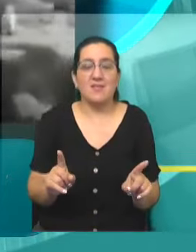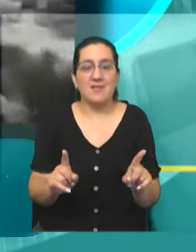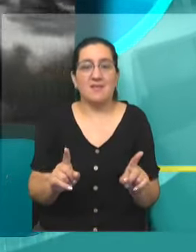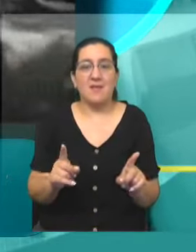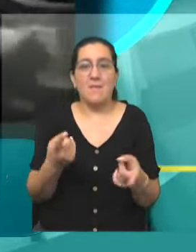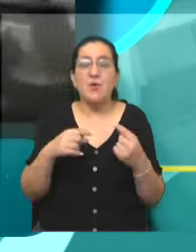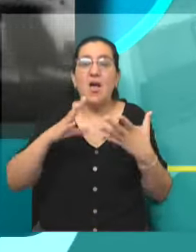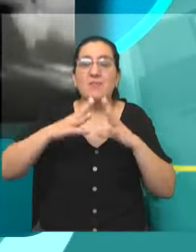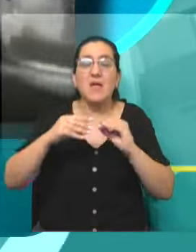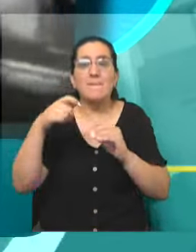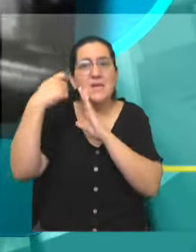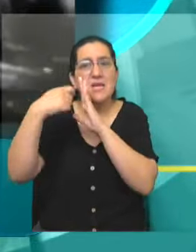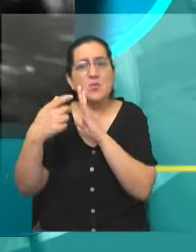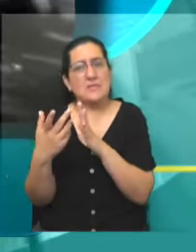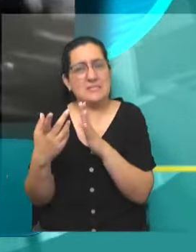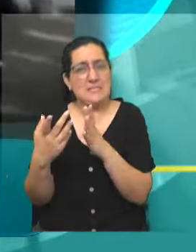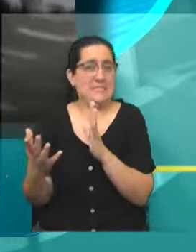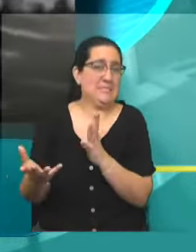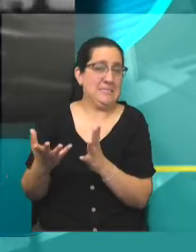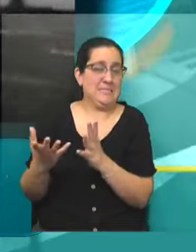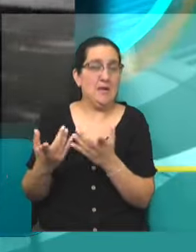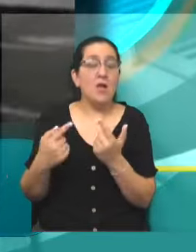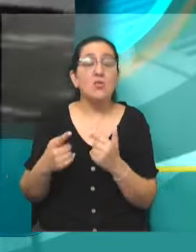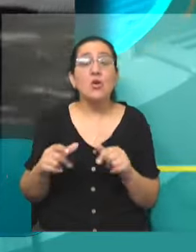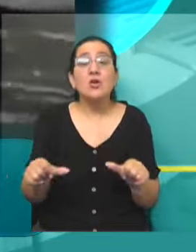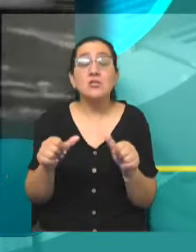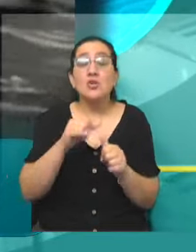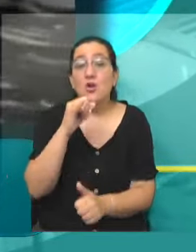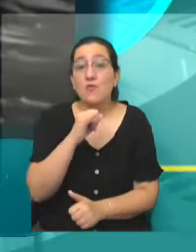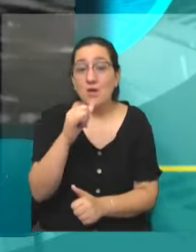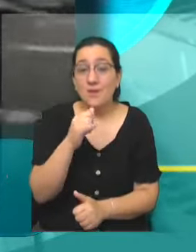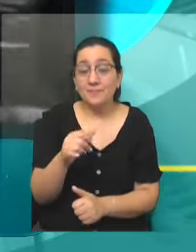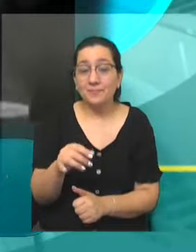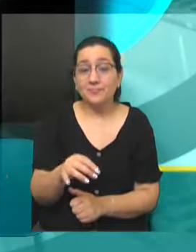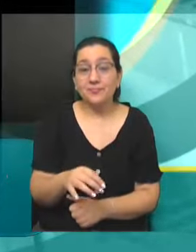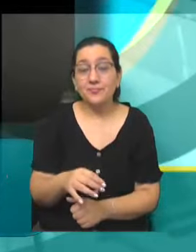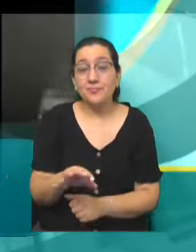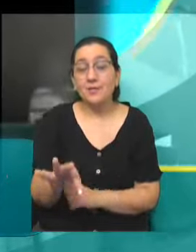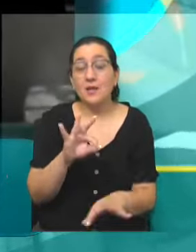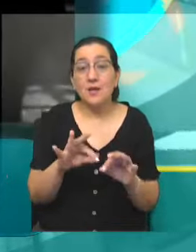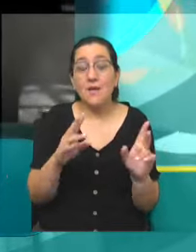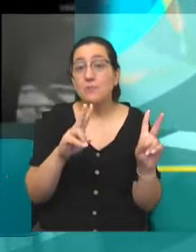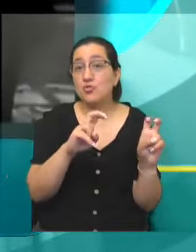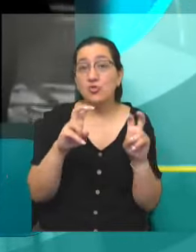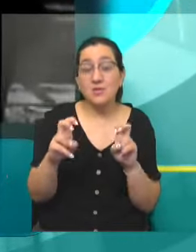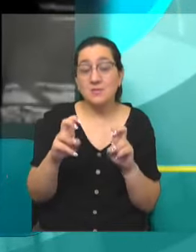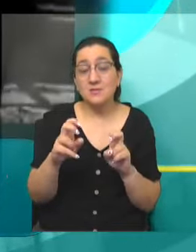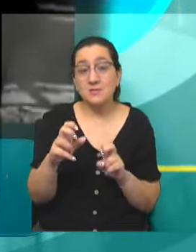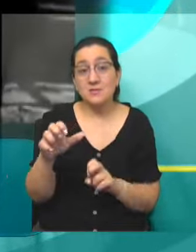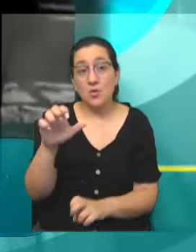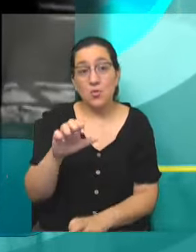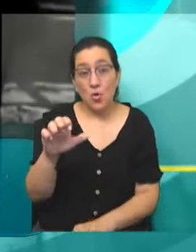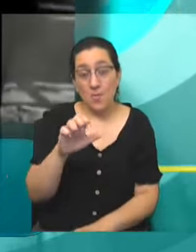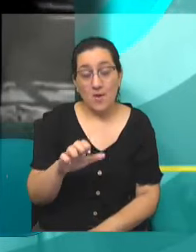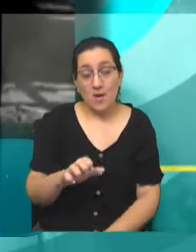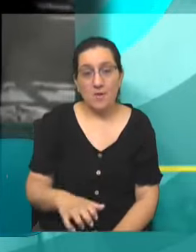Es distinto. Entonces, a nivel formal, lo que hizo esta novela fue tomar varias cosas que estaban pasando, sobre todo en Europa o en Estados Unidos, técnicas nuevas como el fluir de la